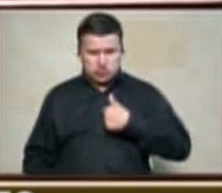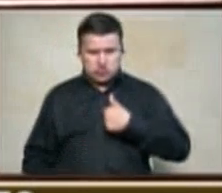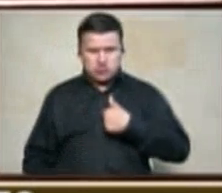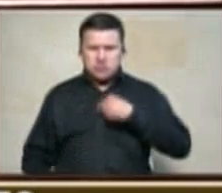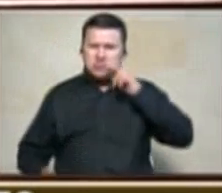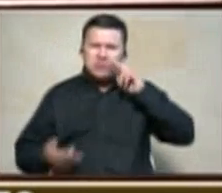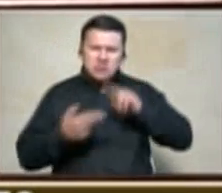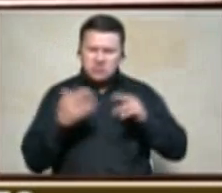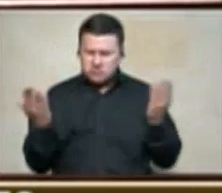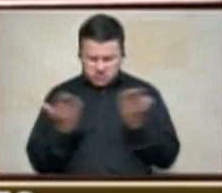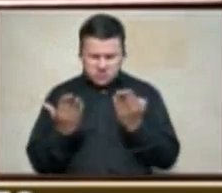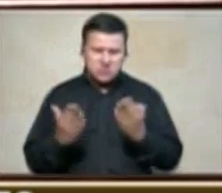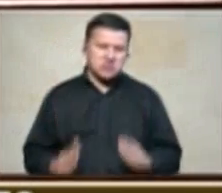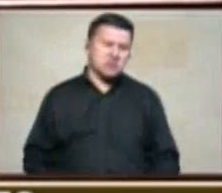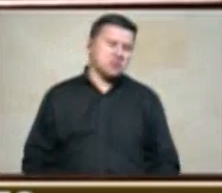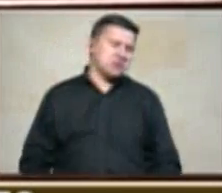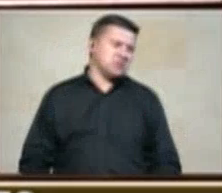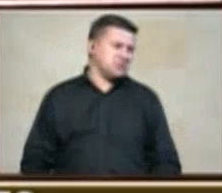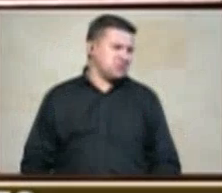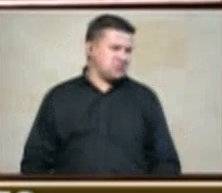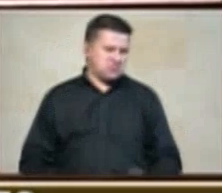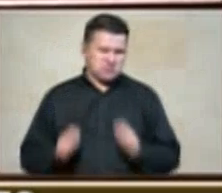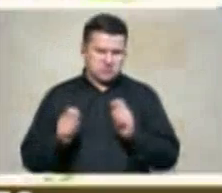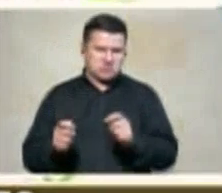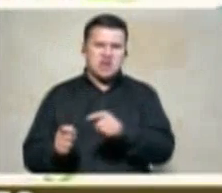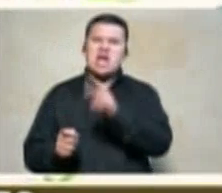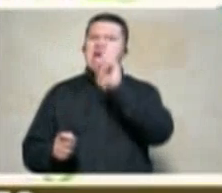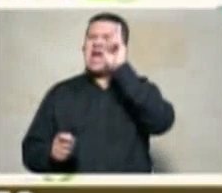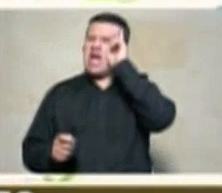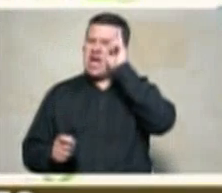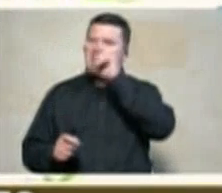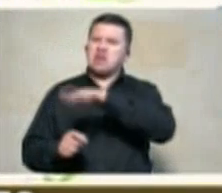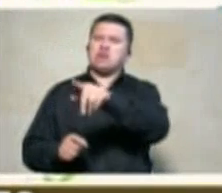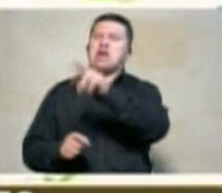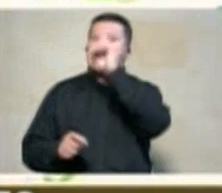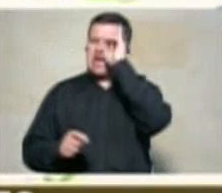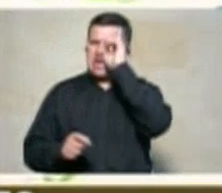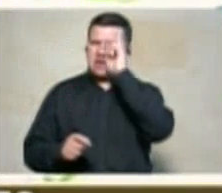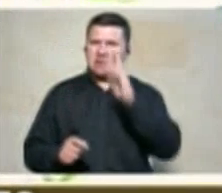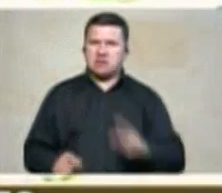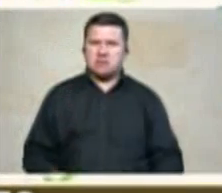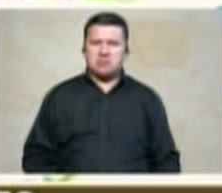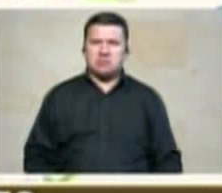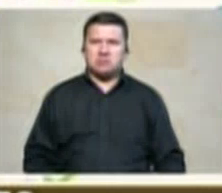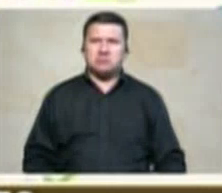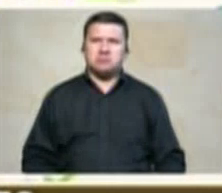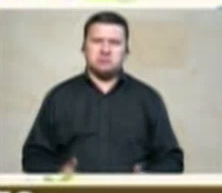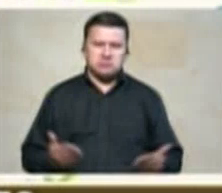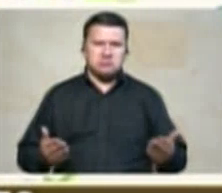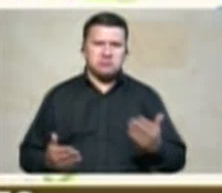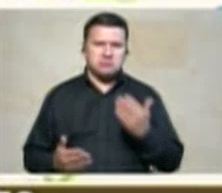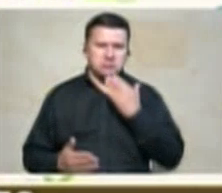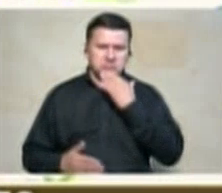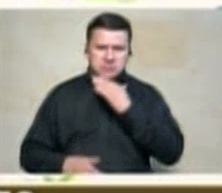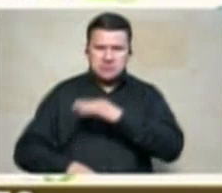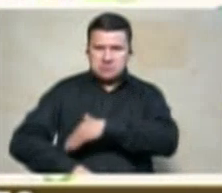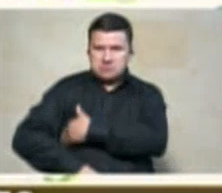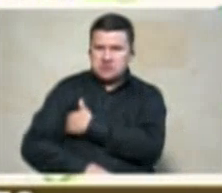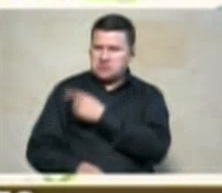he conocido muchas de esas sentencias. Algunos les han dado la razón a los que tienen la tierra, como lo evidenció ahorita el señor